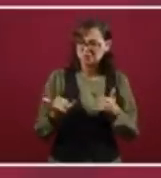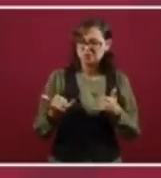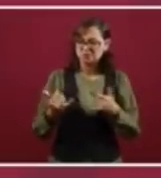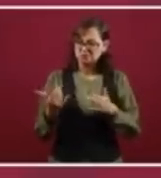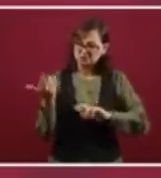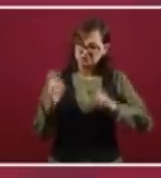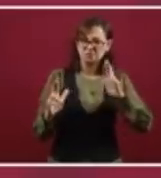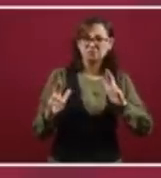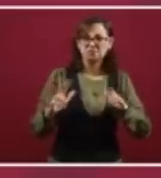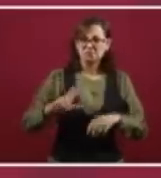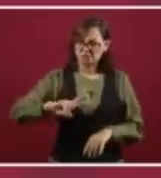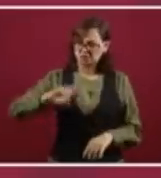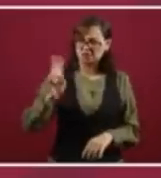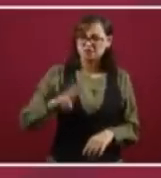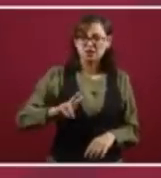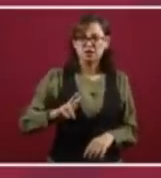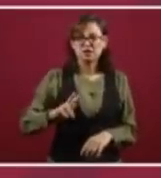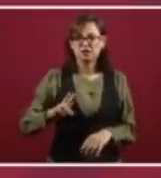verdadero